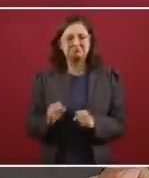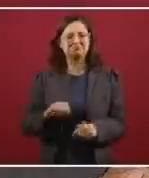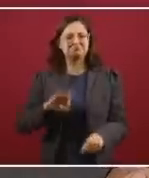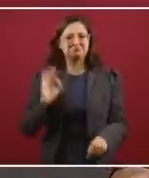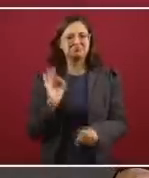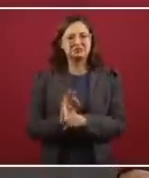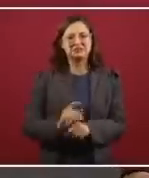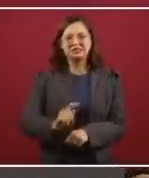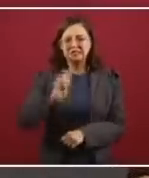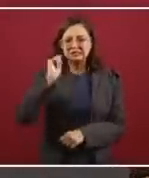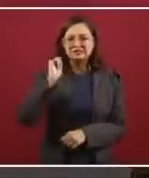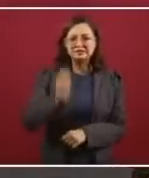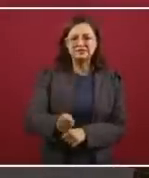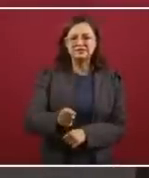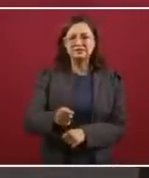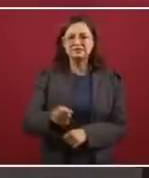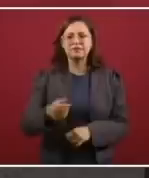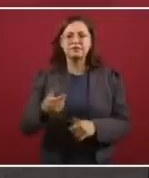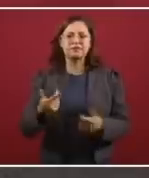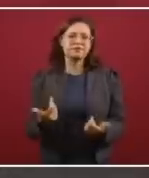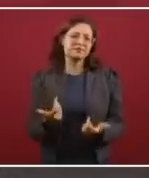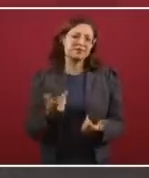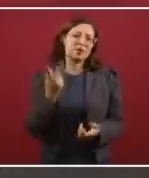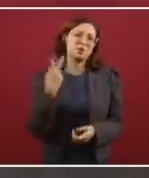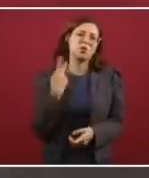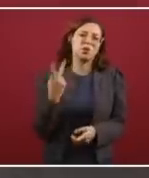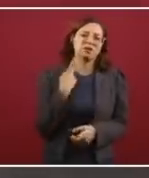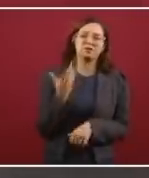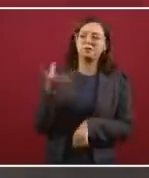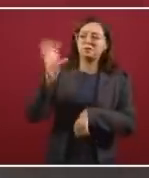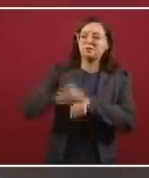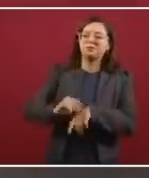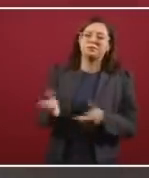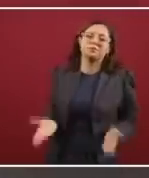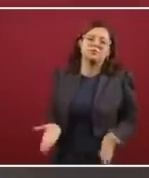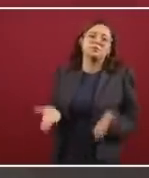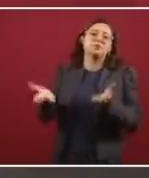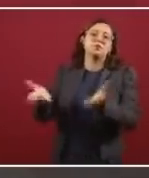Es decir, había respaldo político,